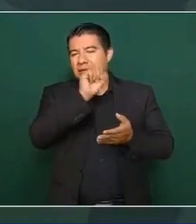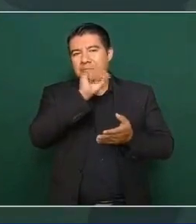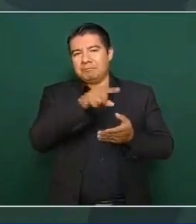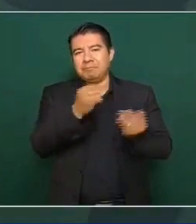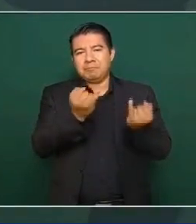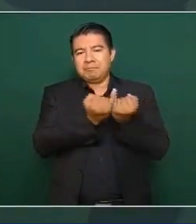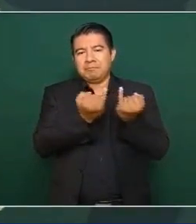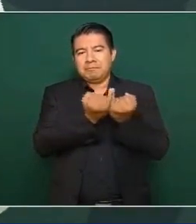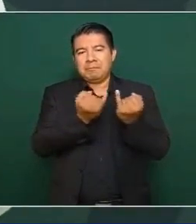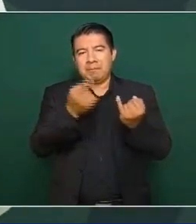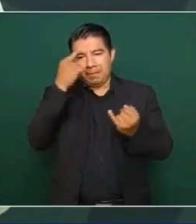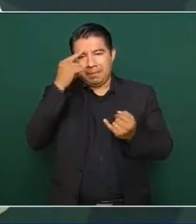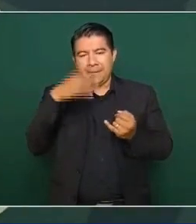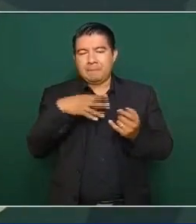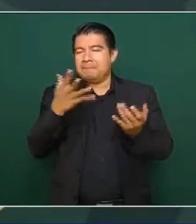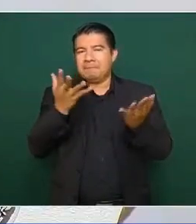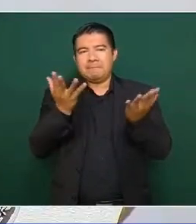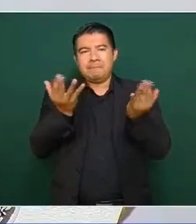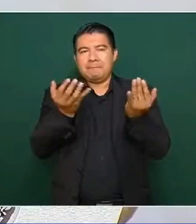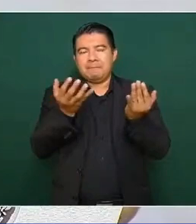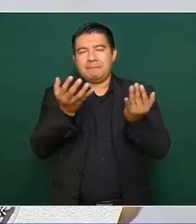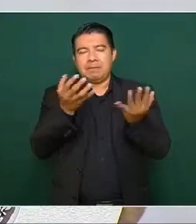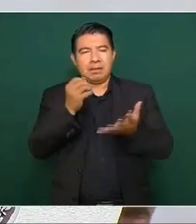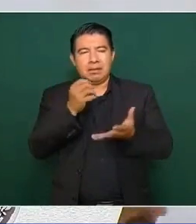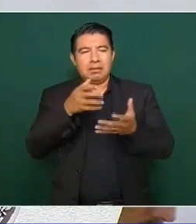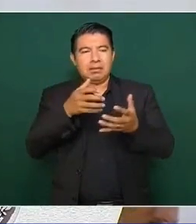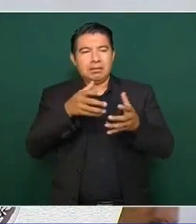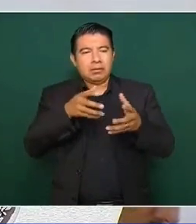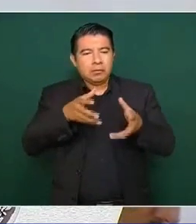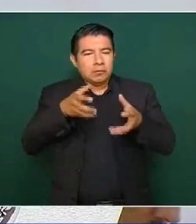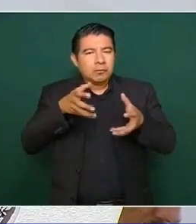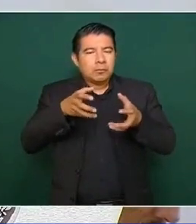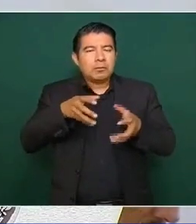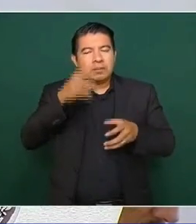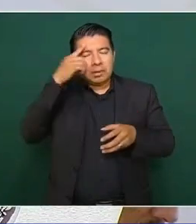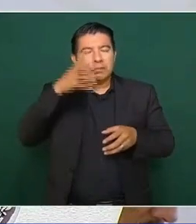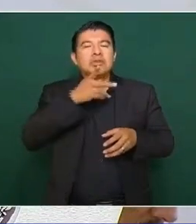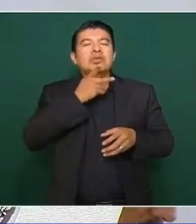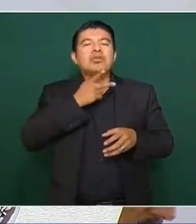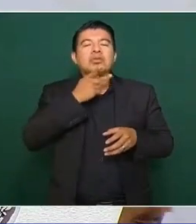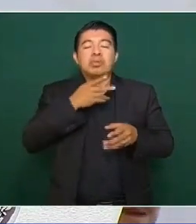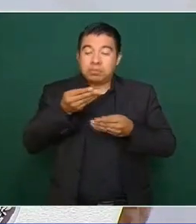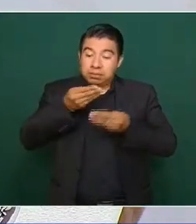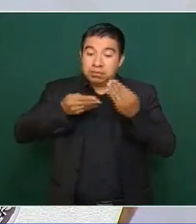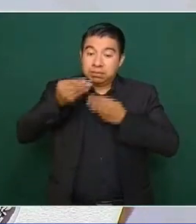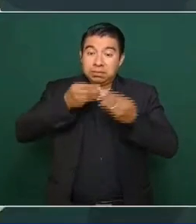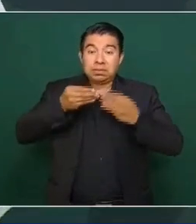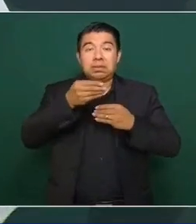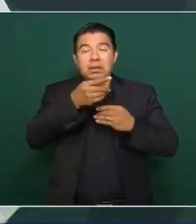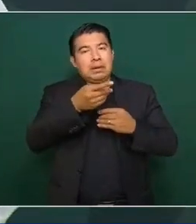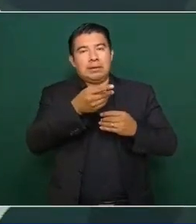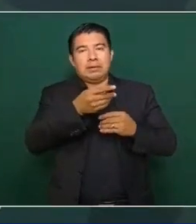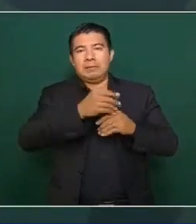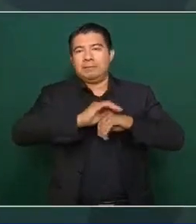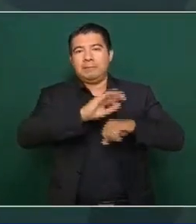pues, de los ingresos del petróleo, que llegaron a significar